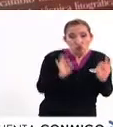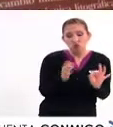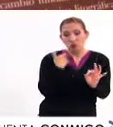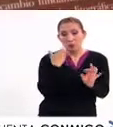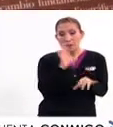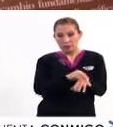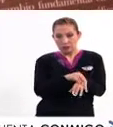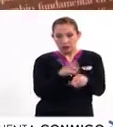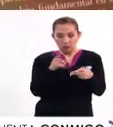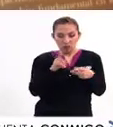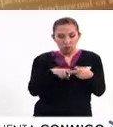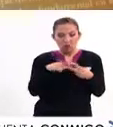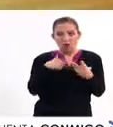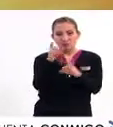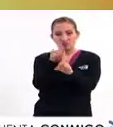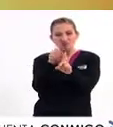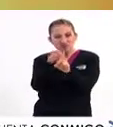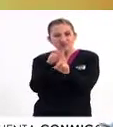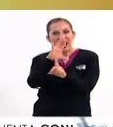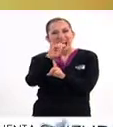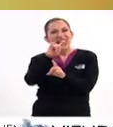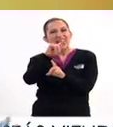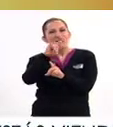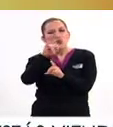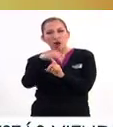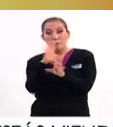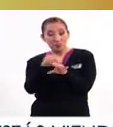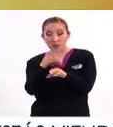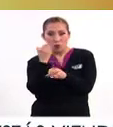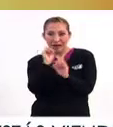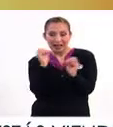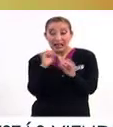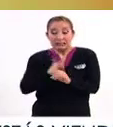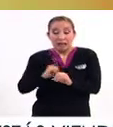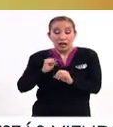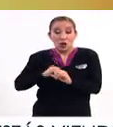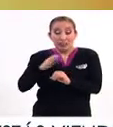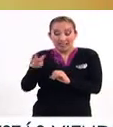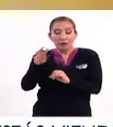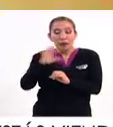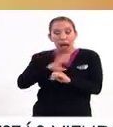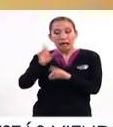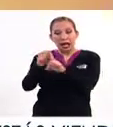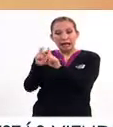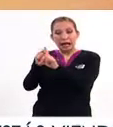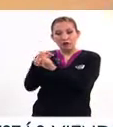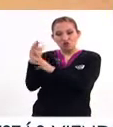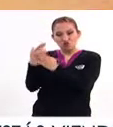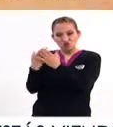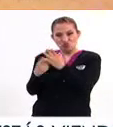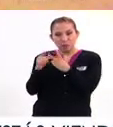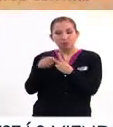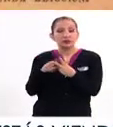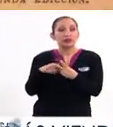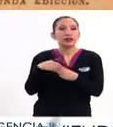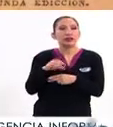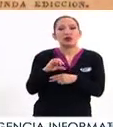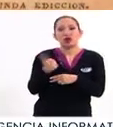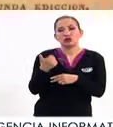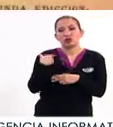muy permitida, claro. La caricatura tampoco estaba permitida, entonces ya en el siglo XIX sí hay caricatura, y bueno,